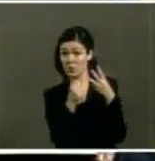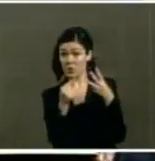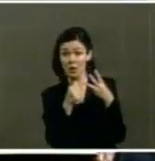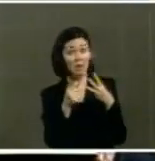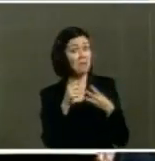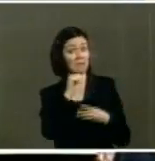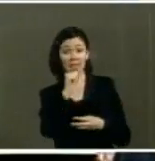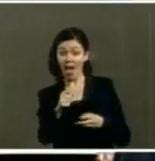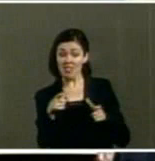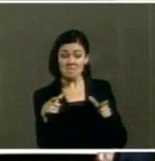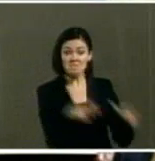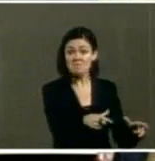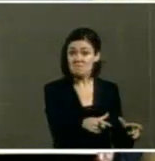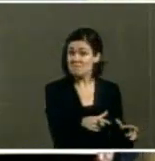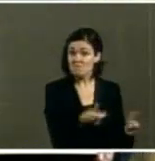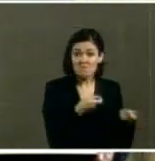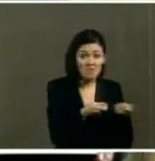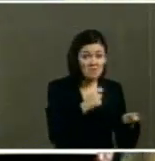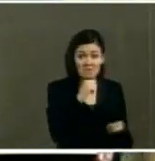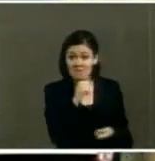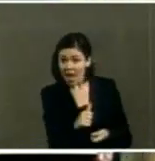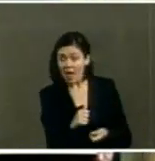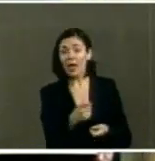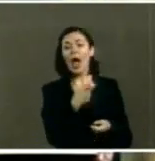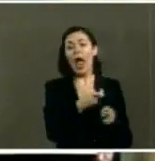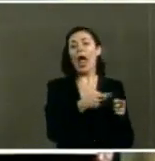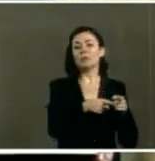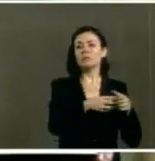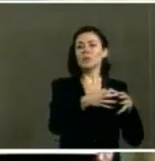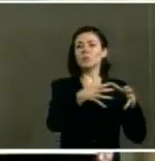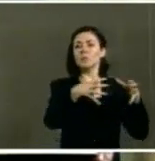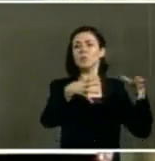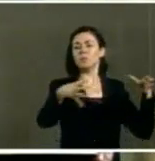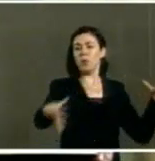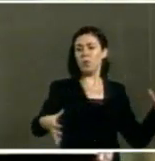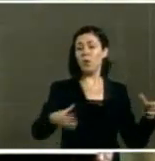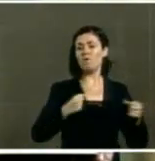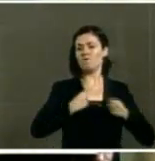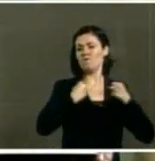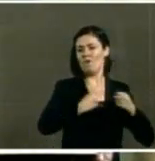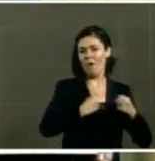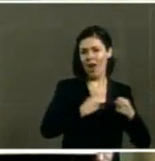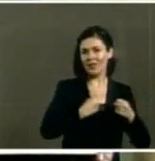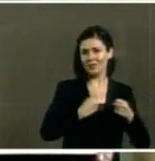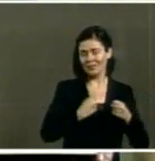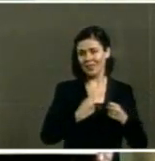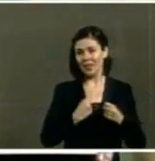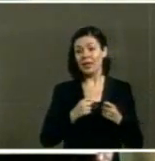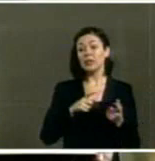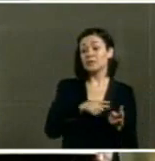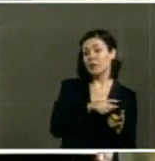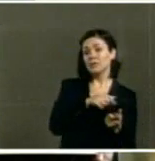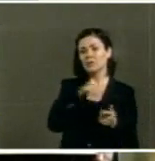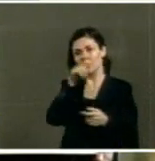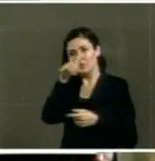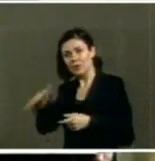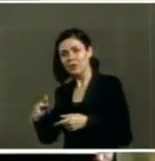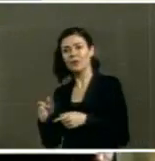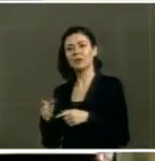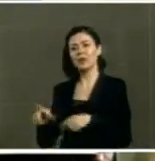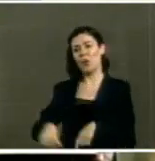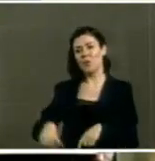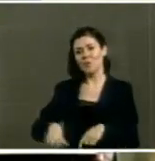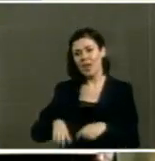crimen organizado termina apoderándose del Estado o de algunos de sus órganos de coacción y estos se ponen al servicio